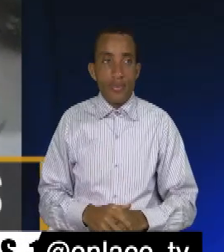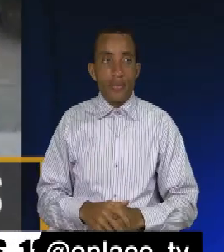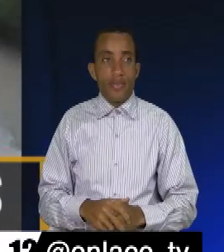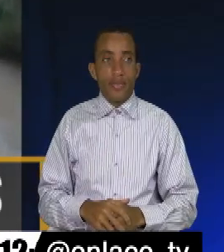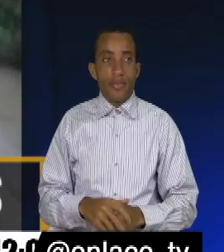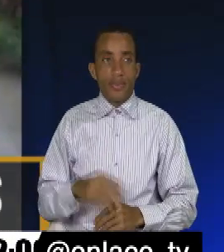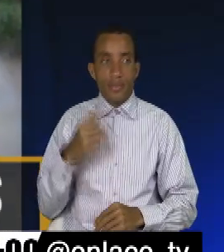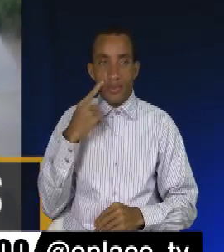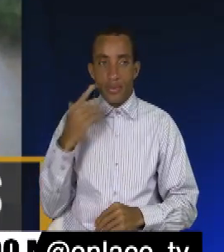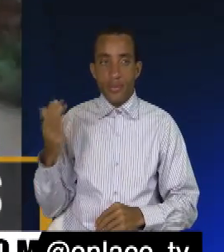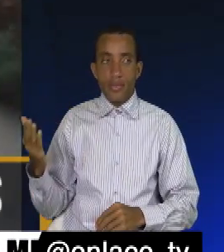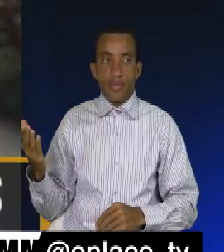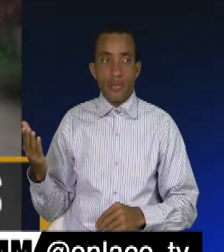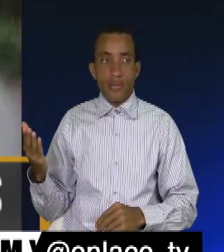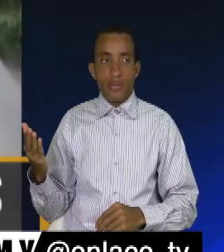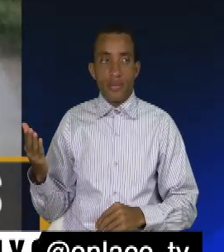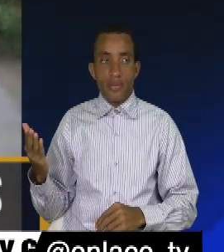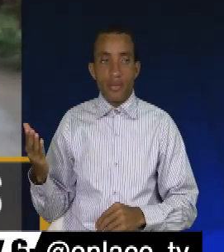Esta es una de las obras